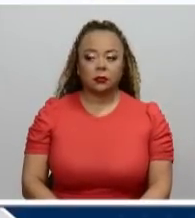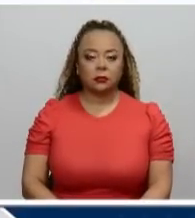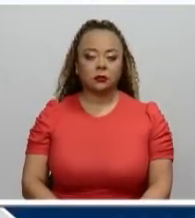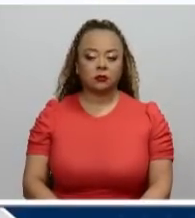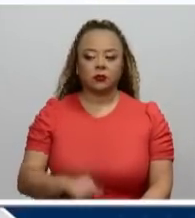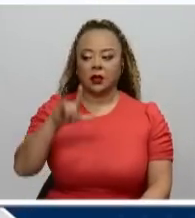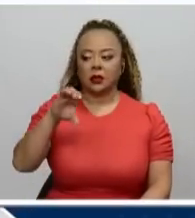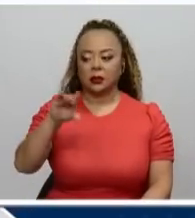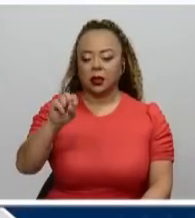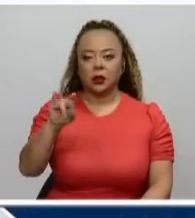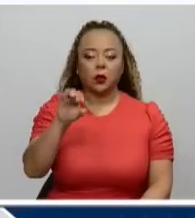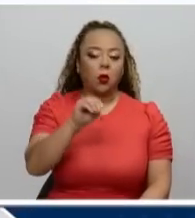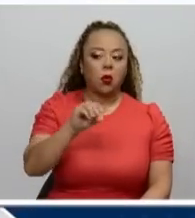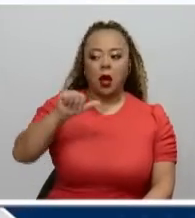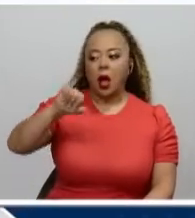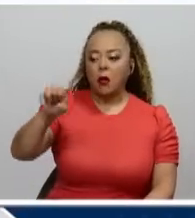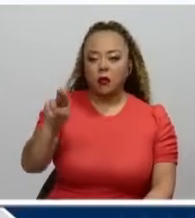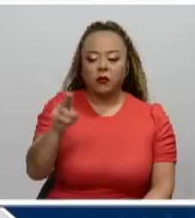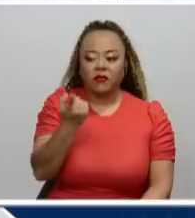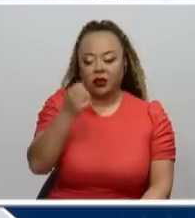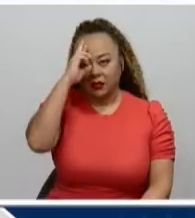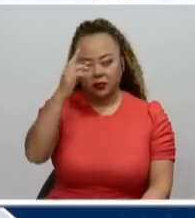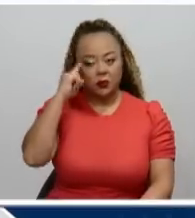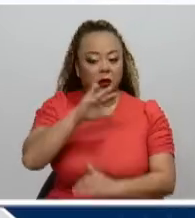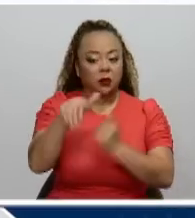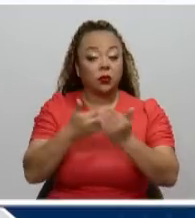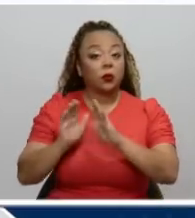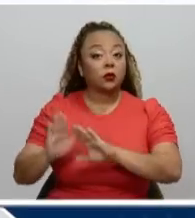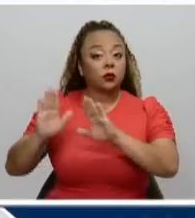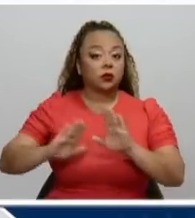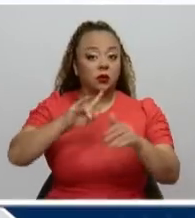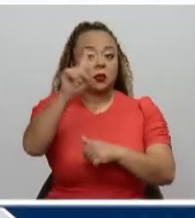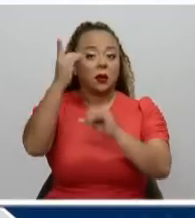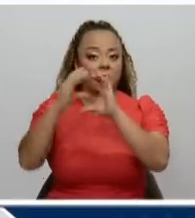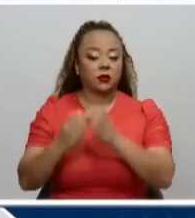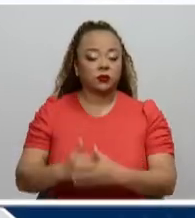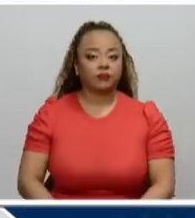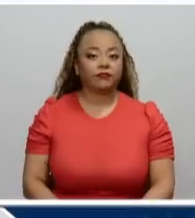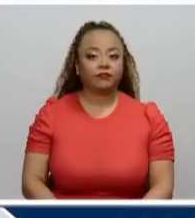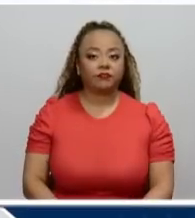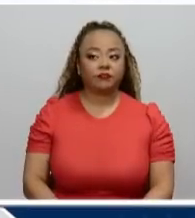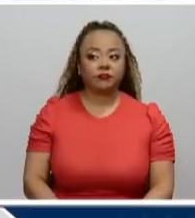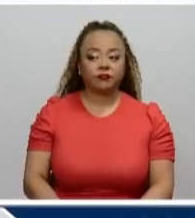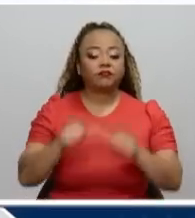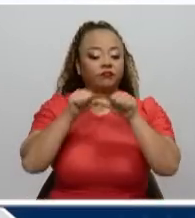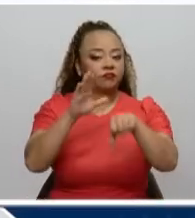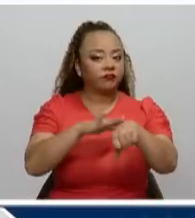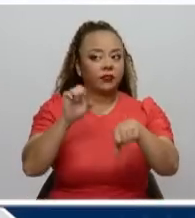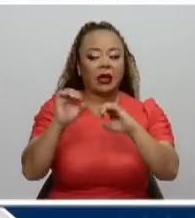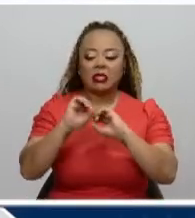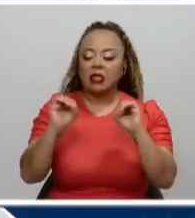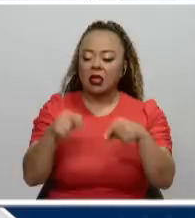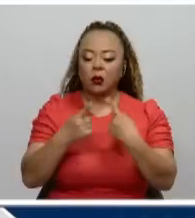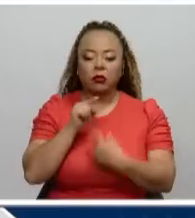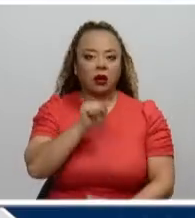o llame a Miguel ajú es una falta de respeto para todos los porteros de la primera división que sigan llamando no es nada contra él